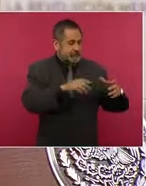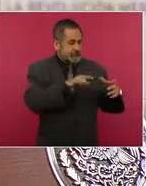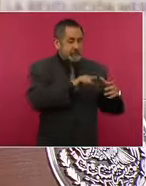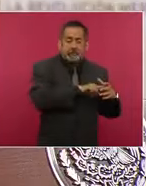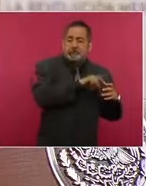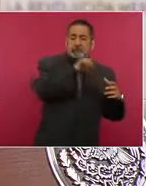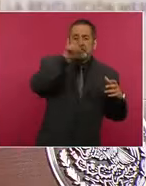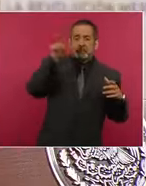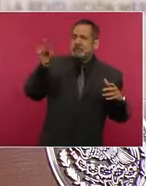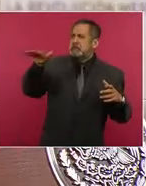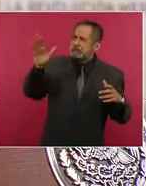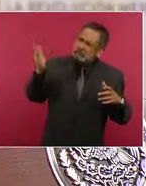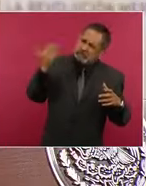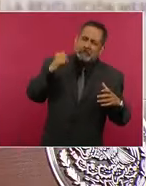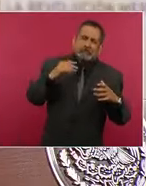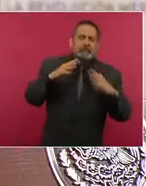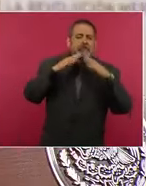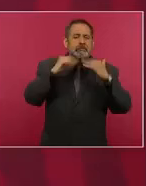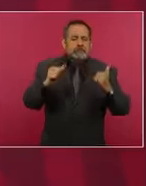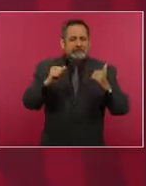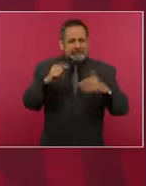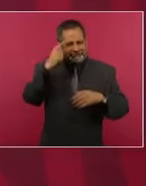Miramar?